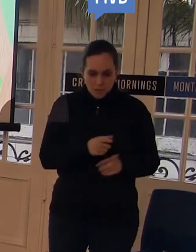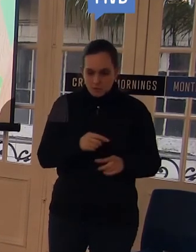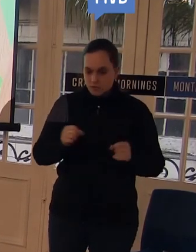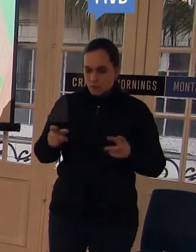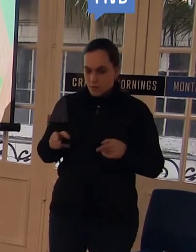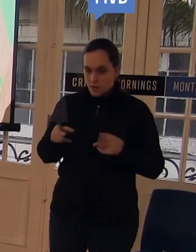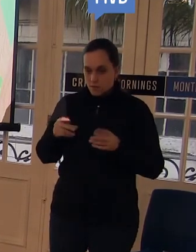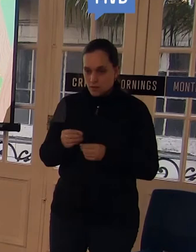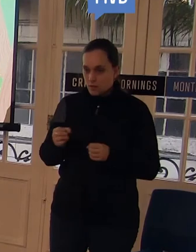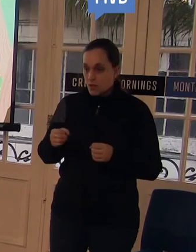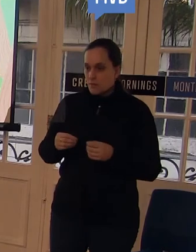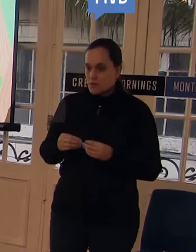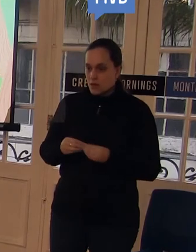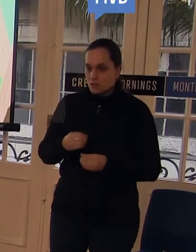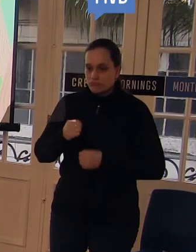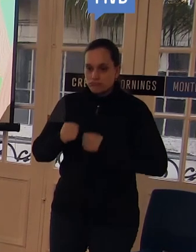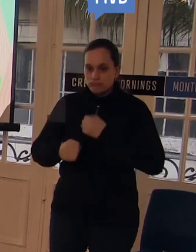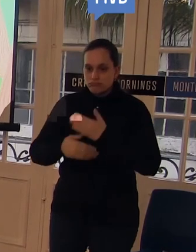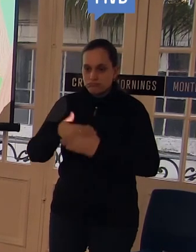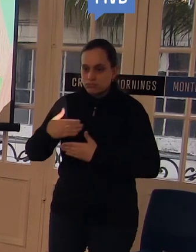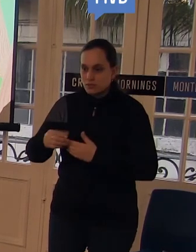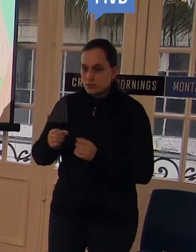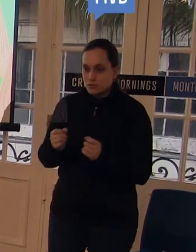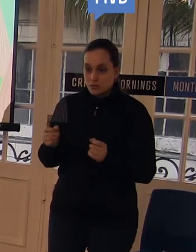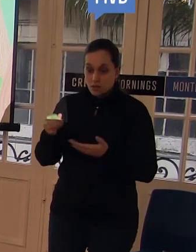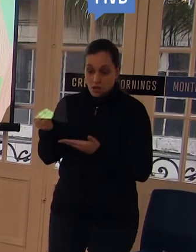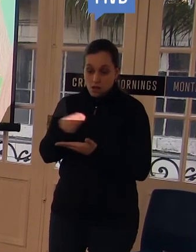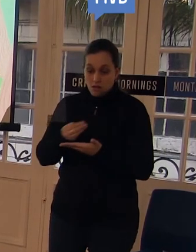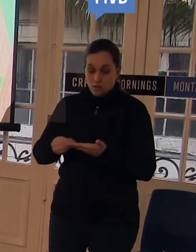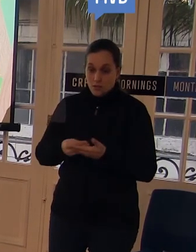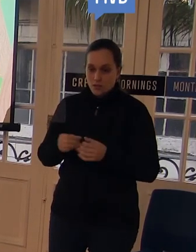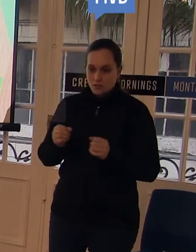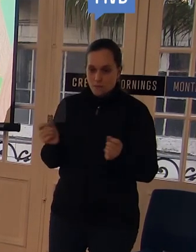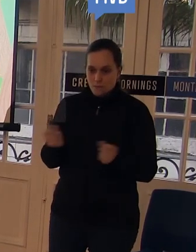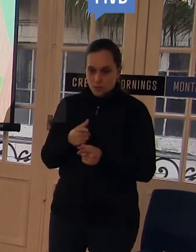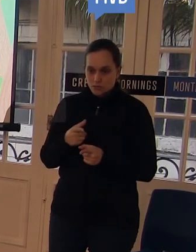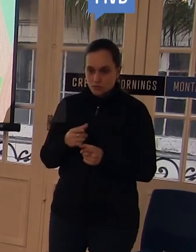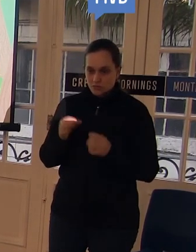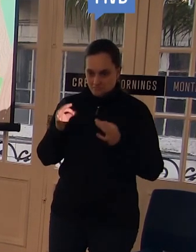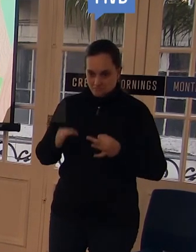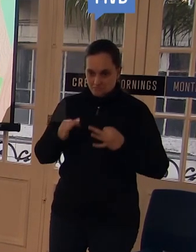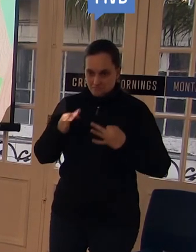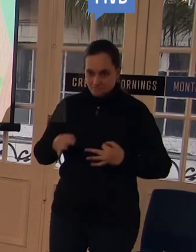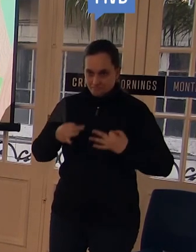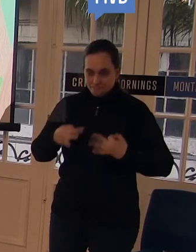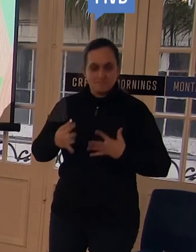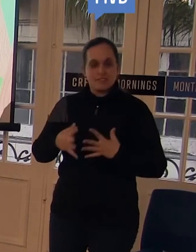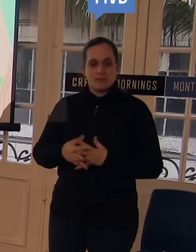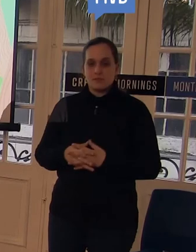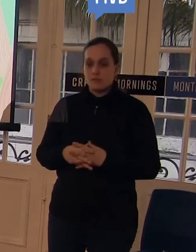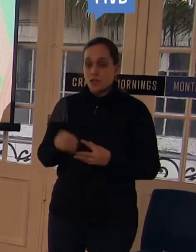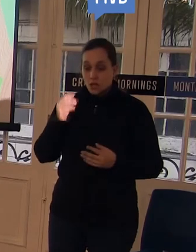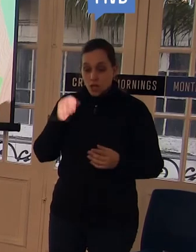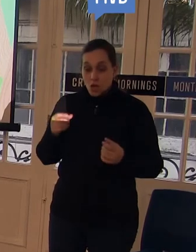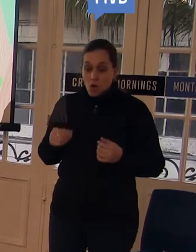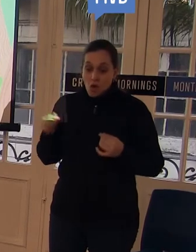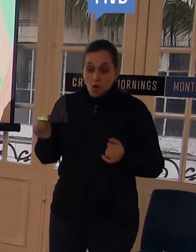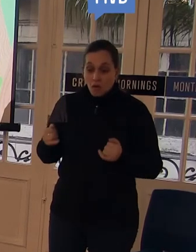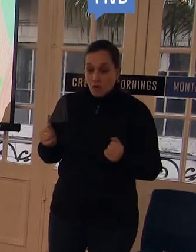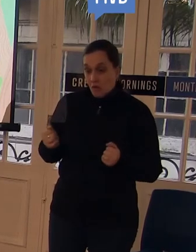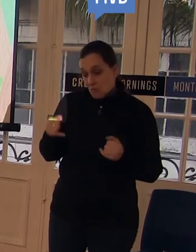pieza. Aprender a entender que bueno, que esto es lo mejor que hice hoy. Esto es la